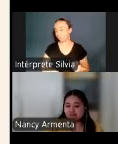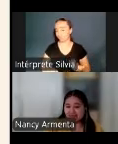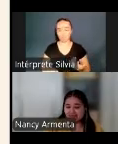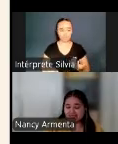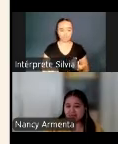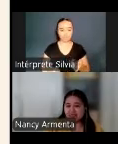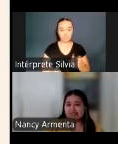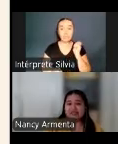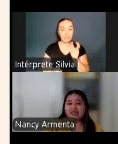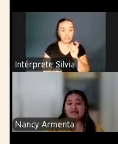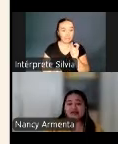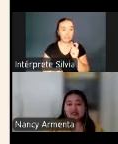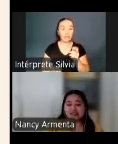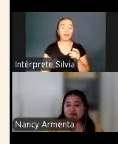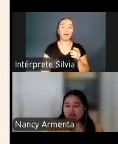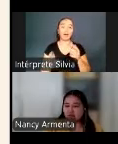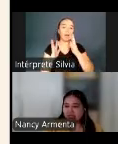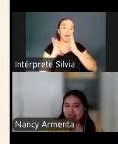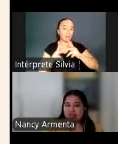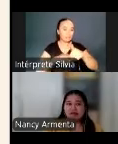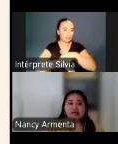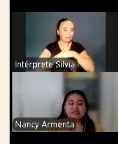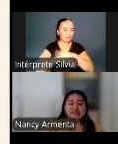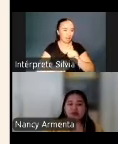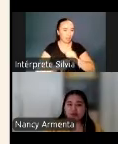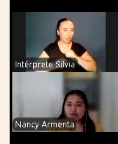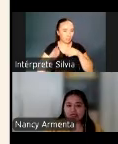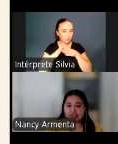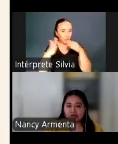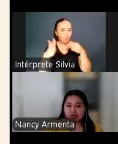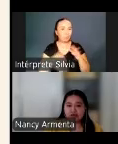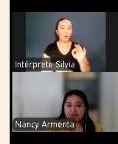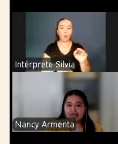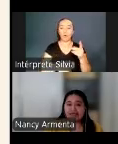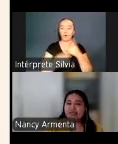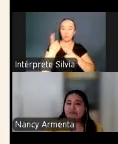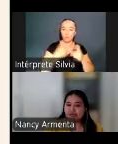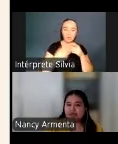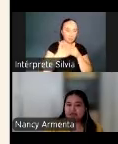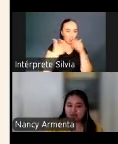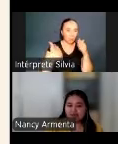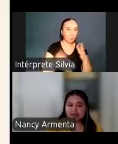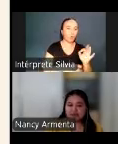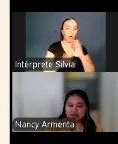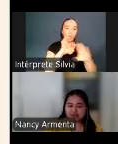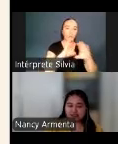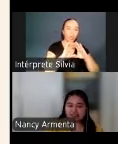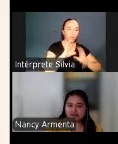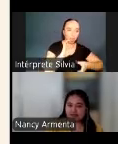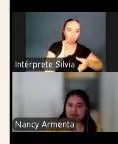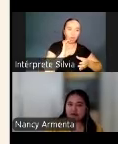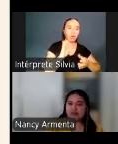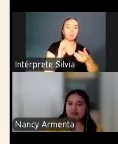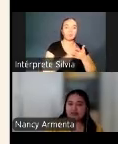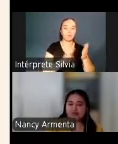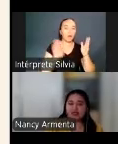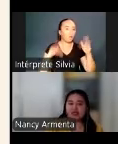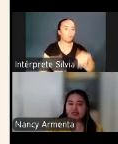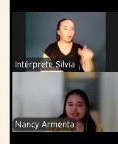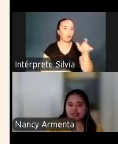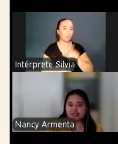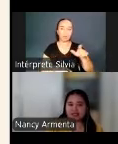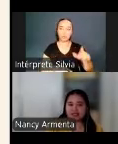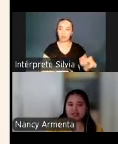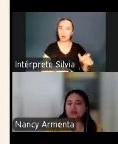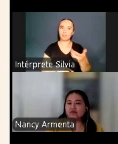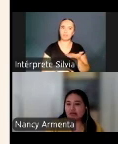existen barreras administrativas, informativas, de comunicación, que impiden que todas las personas efectivamente puedan